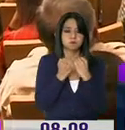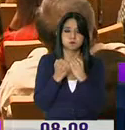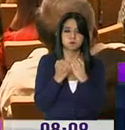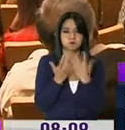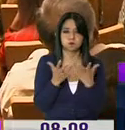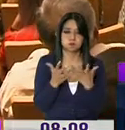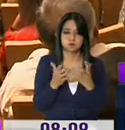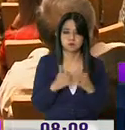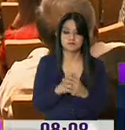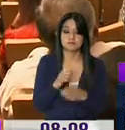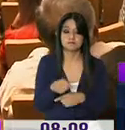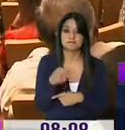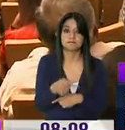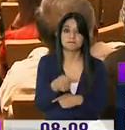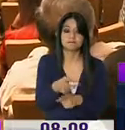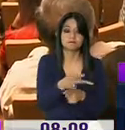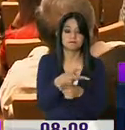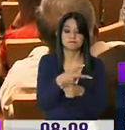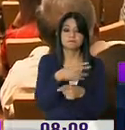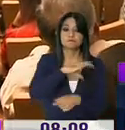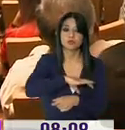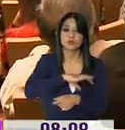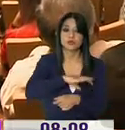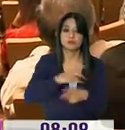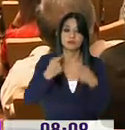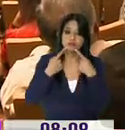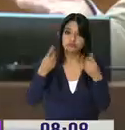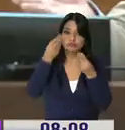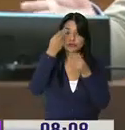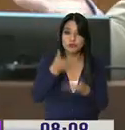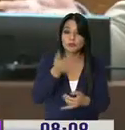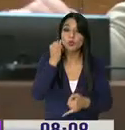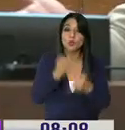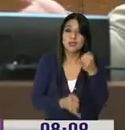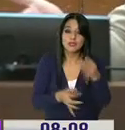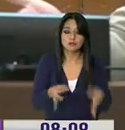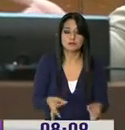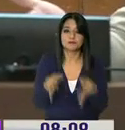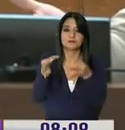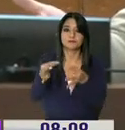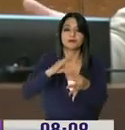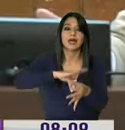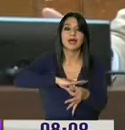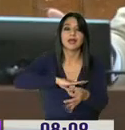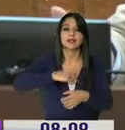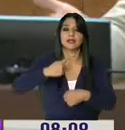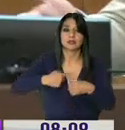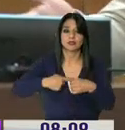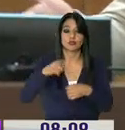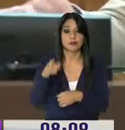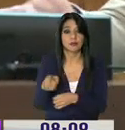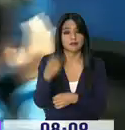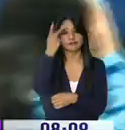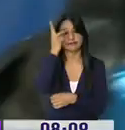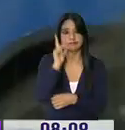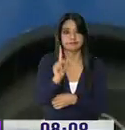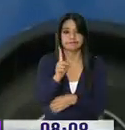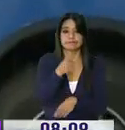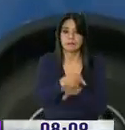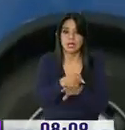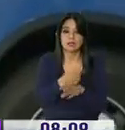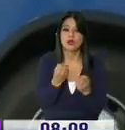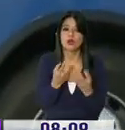los próximos días el Consejo Metropolitano emita un informe final que será entregado al alcalde de Quito, quien dispondrá el valor